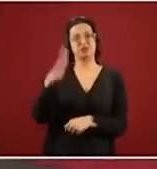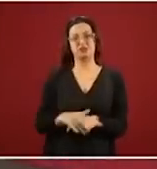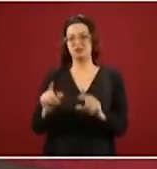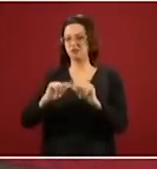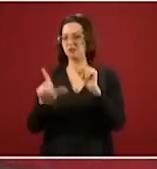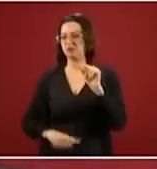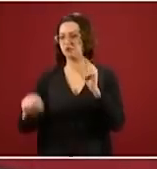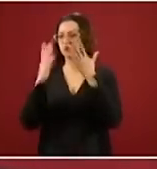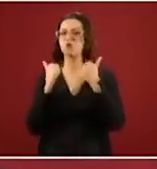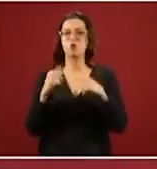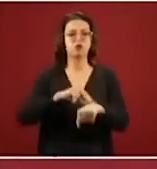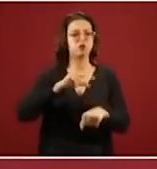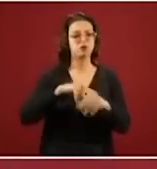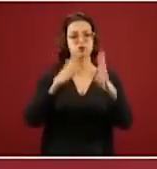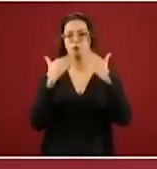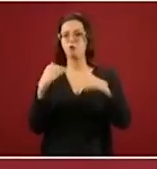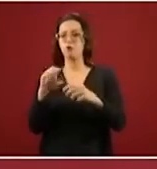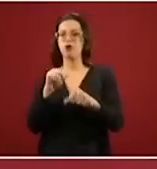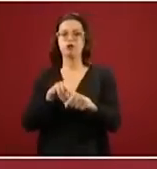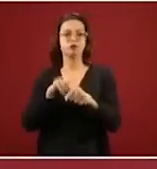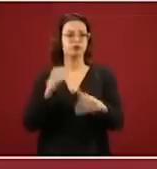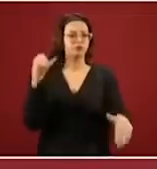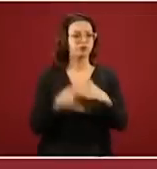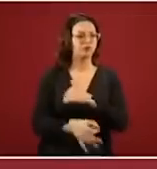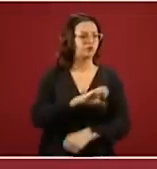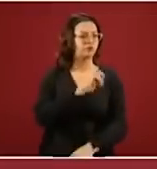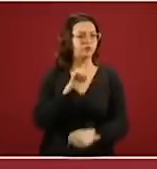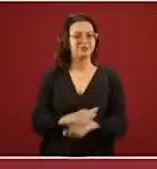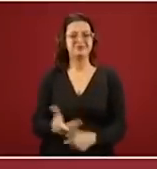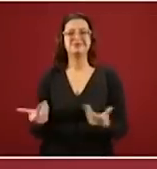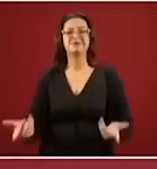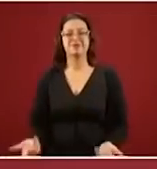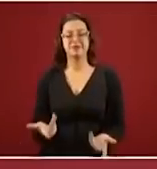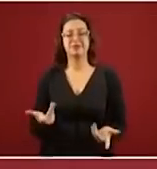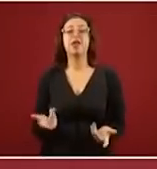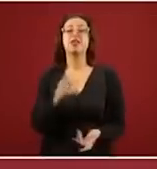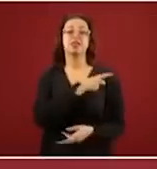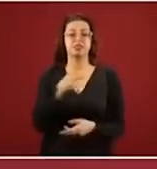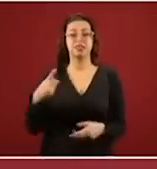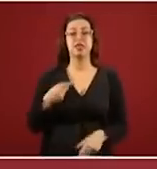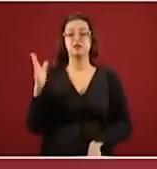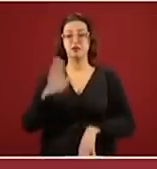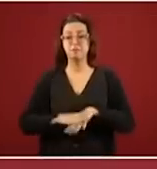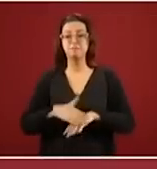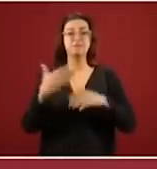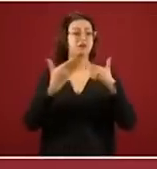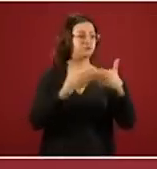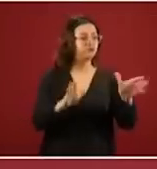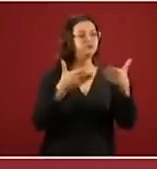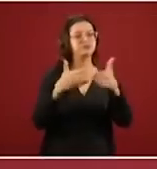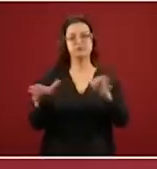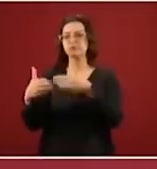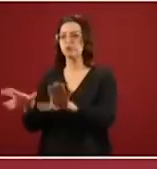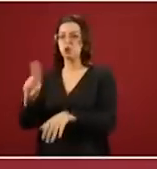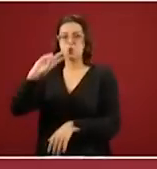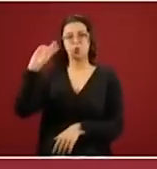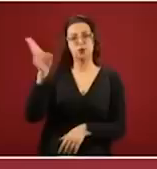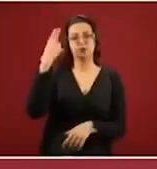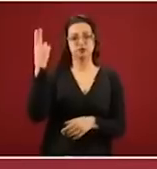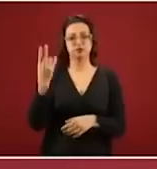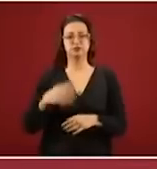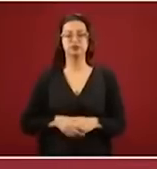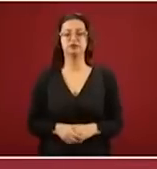especialistas entonces vamos a abrir todas las universidades que sean